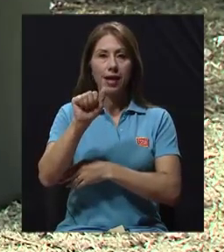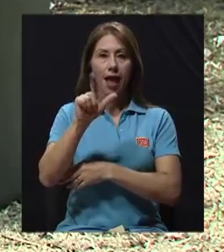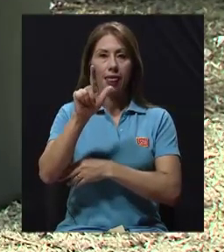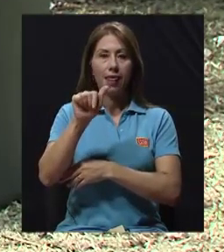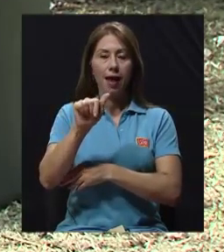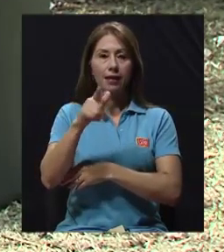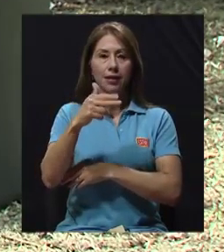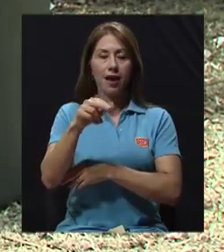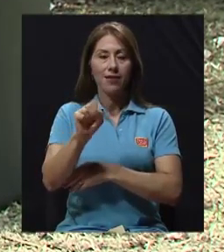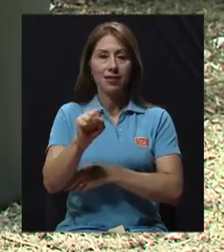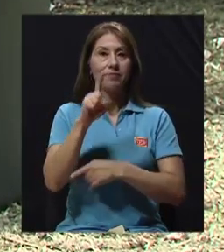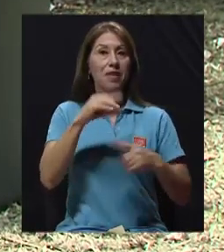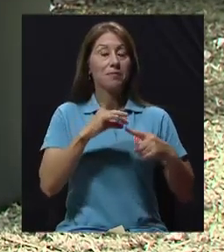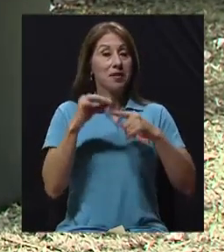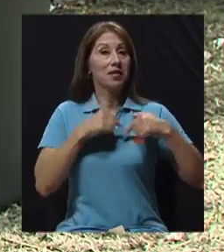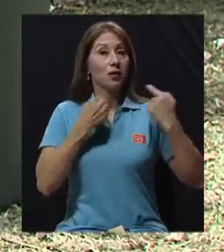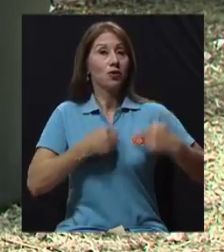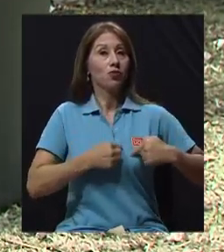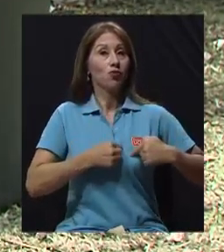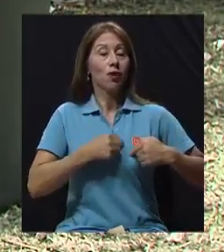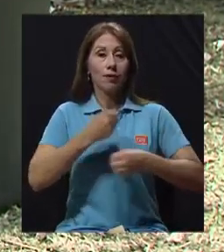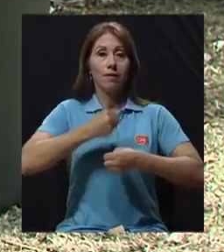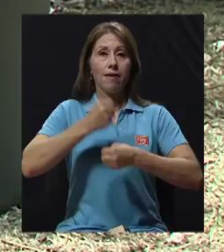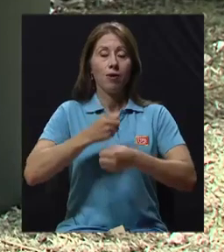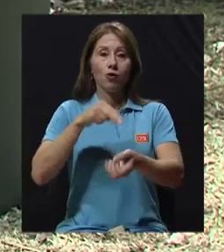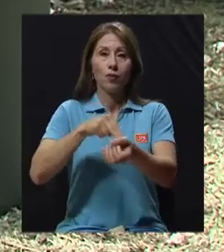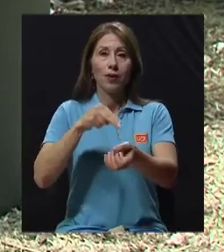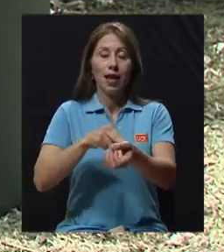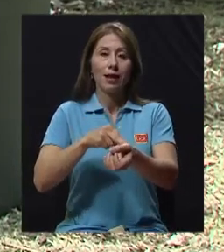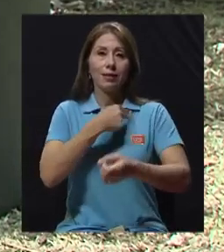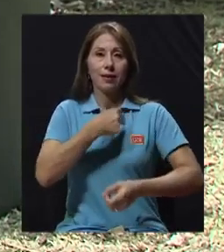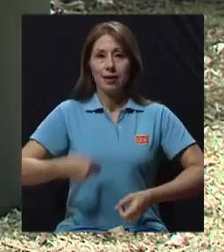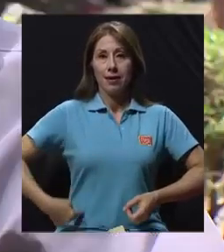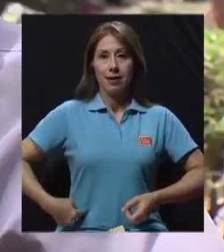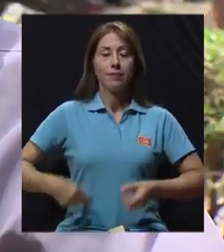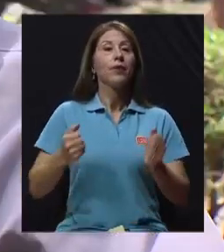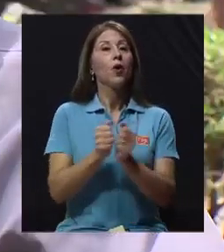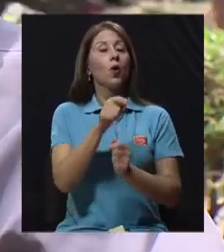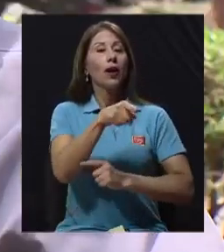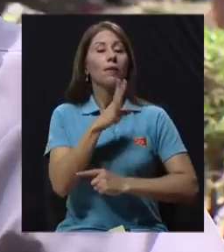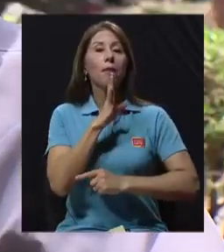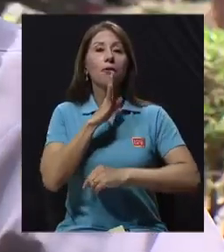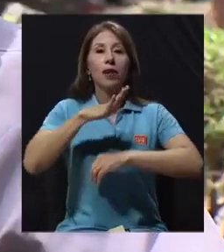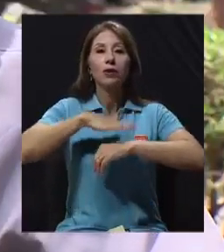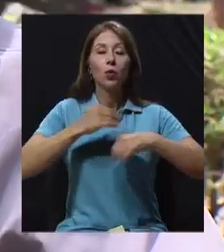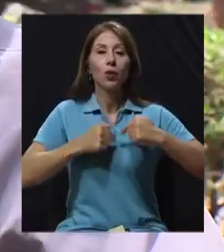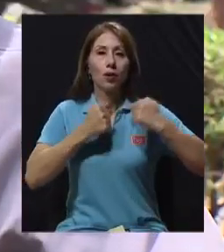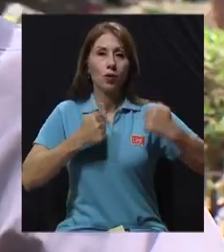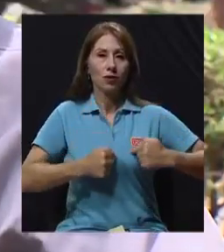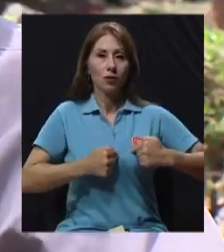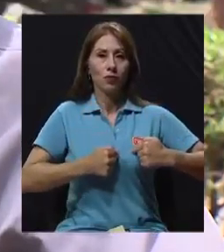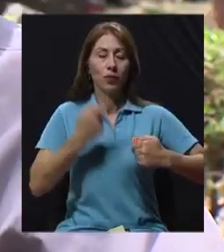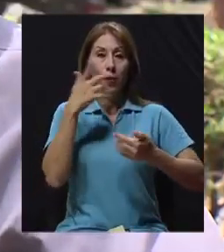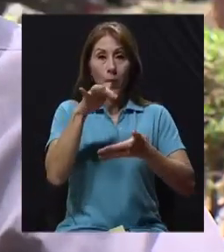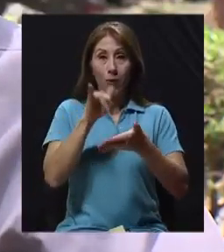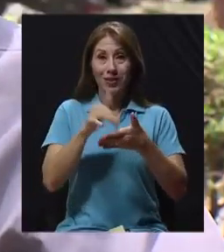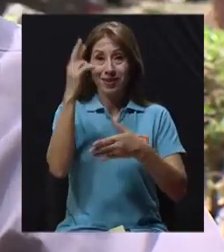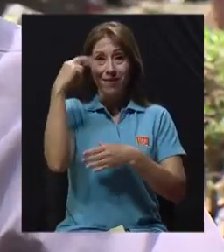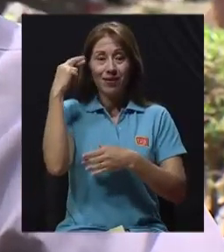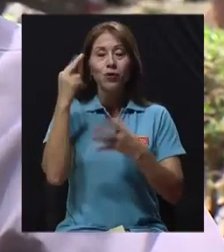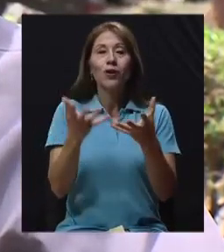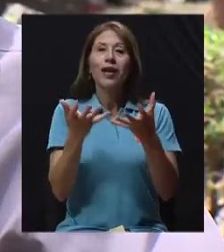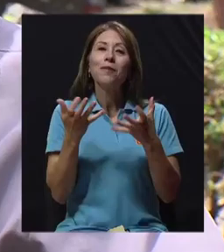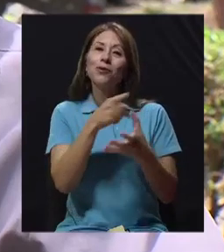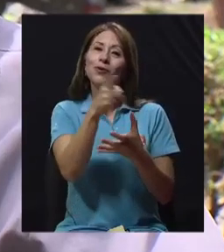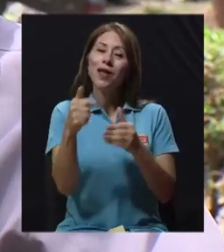Él es cardiólogo y funcionario del Hospital San Vicente de Paúl en Heredia. Y con él vamos a conversar sobre el corazón. Y por estas razones